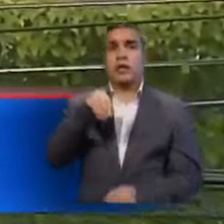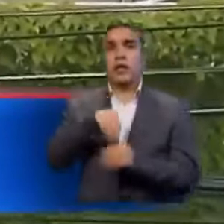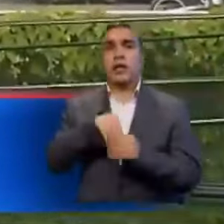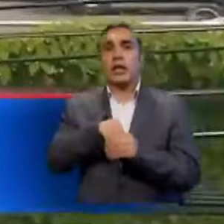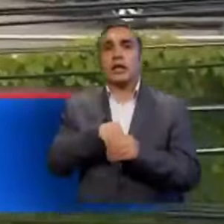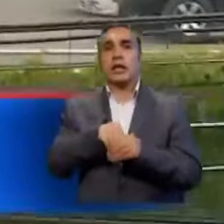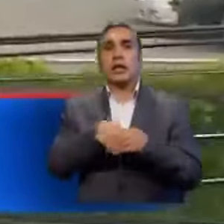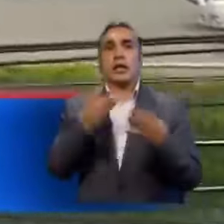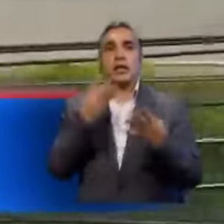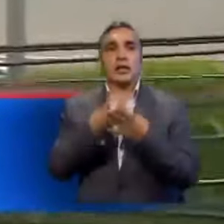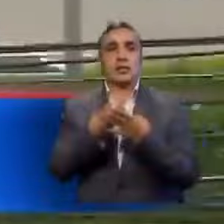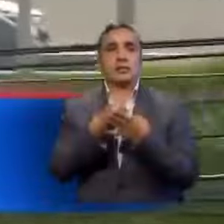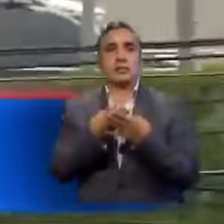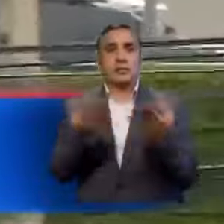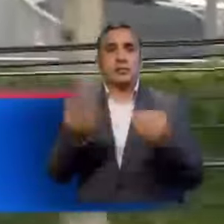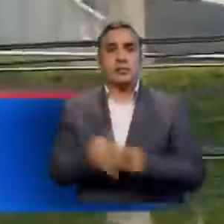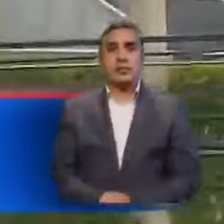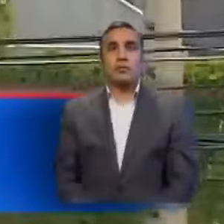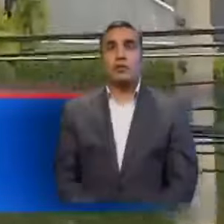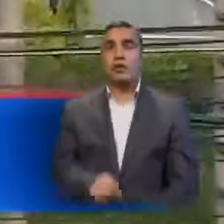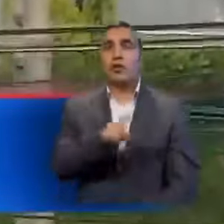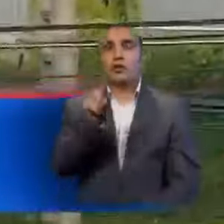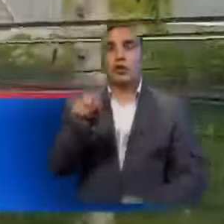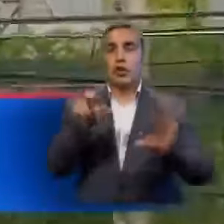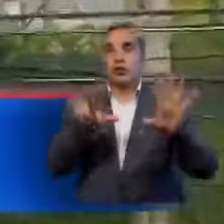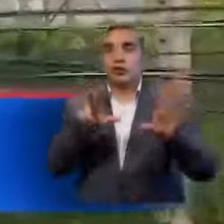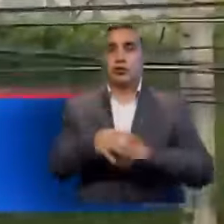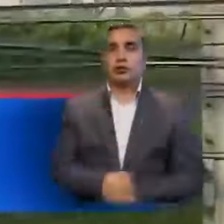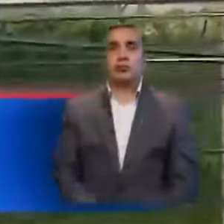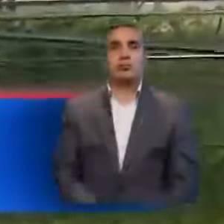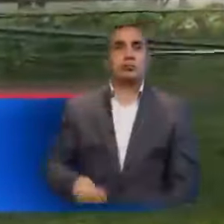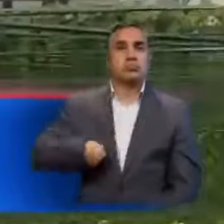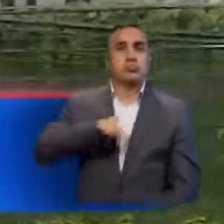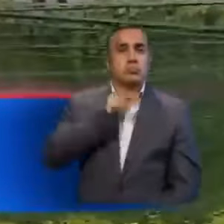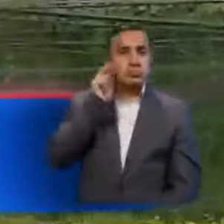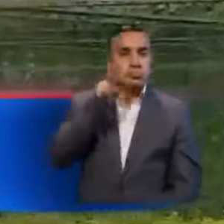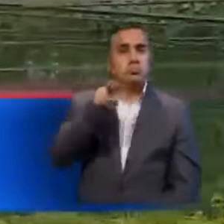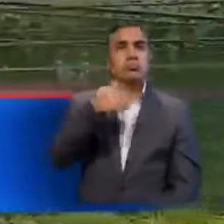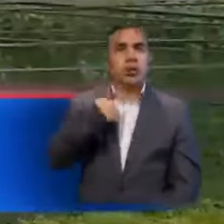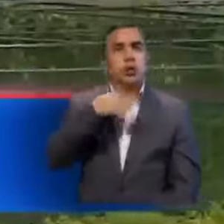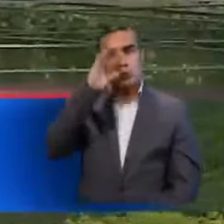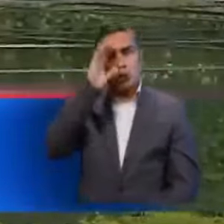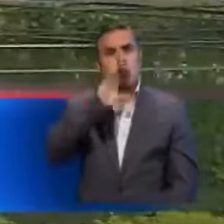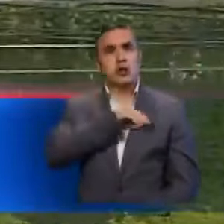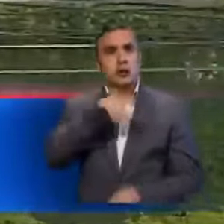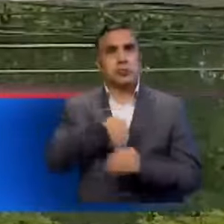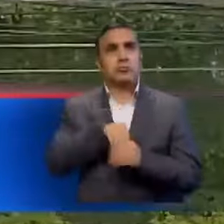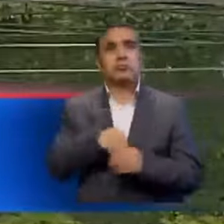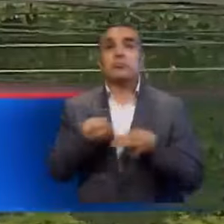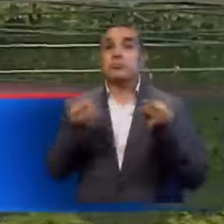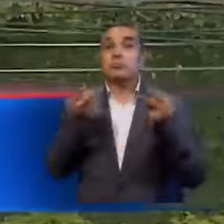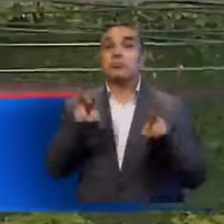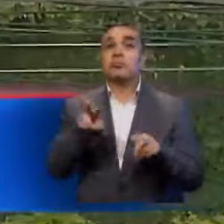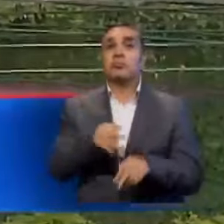interior del Centro de Privación de Libertad Zona 8. Vemos que todavía hay policías en el interior,